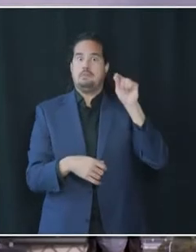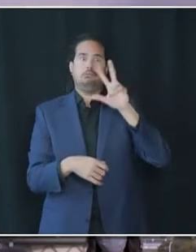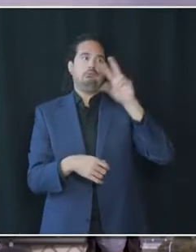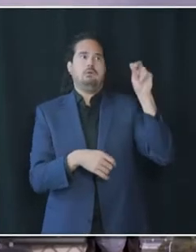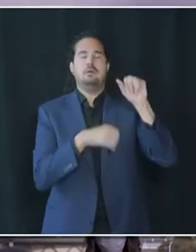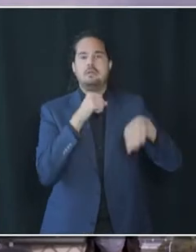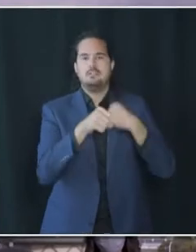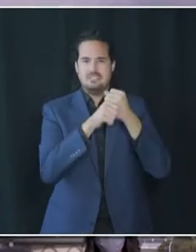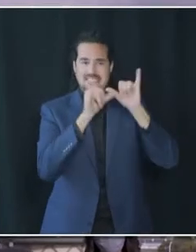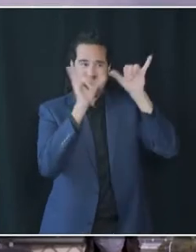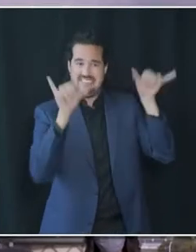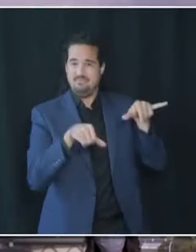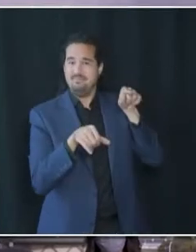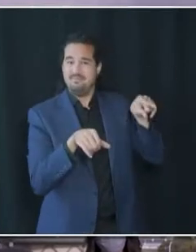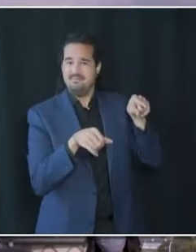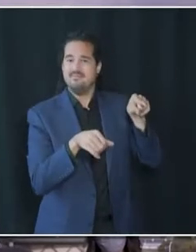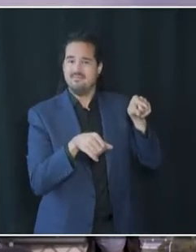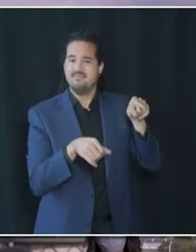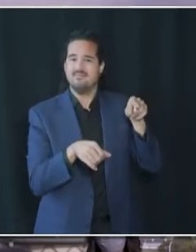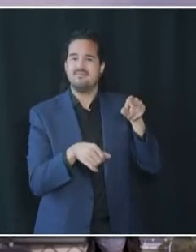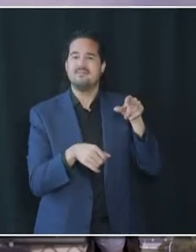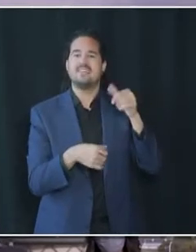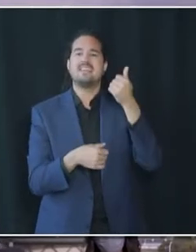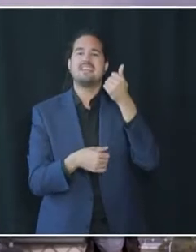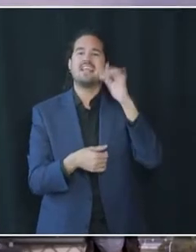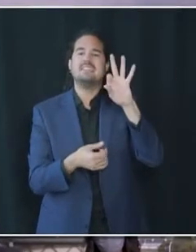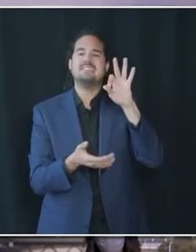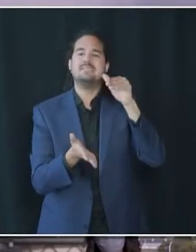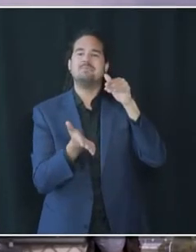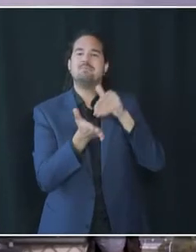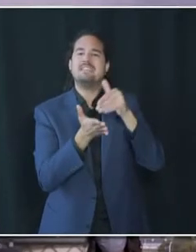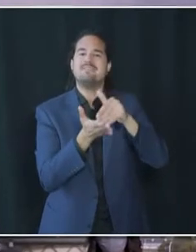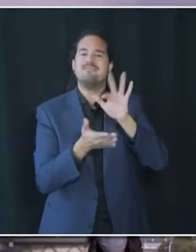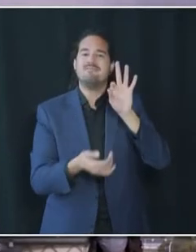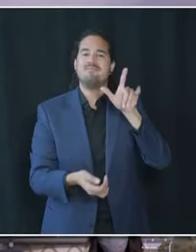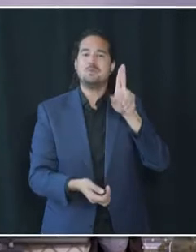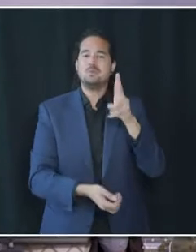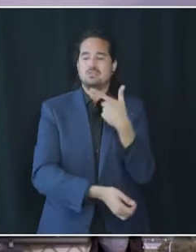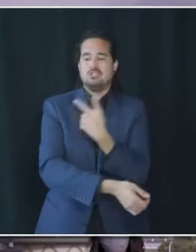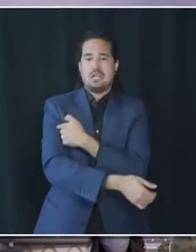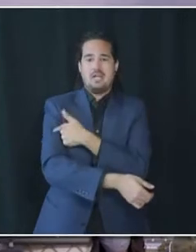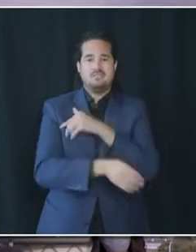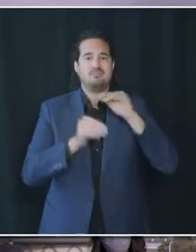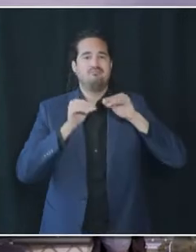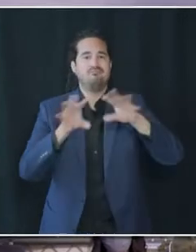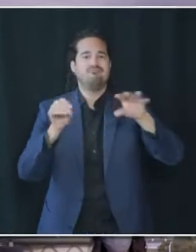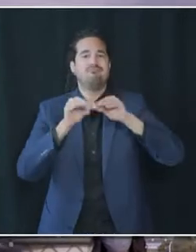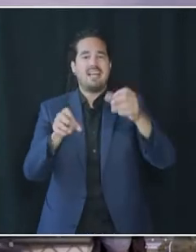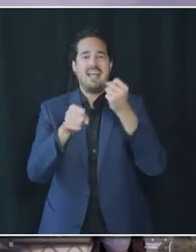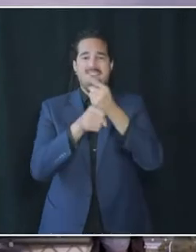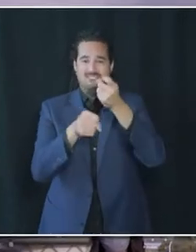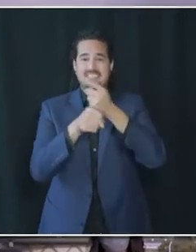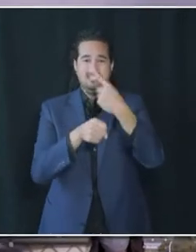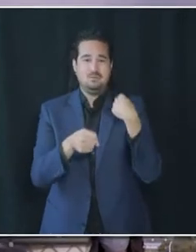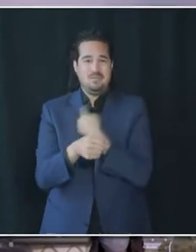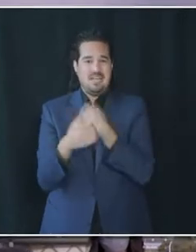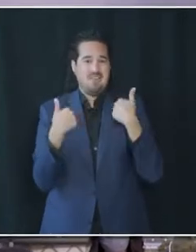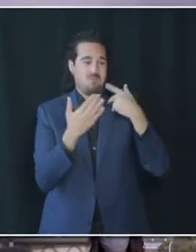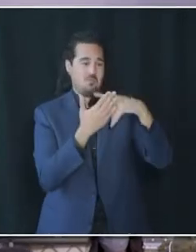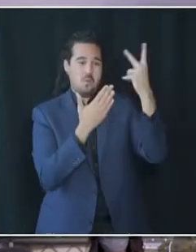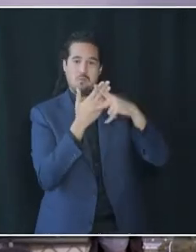muchos californianos 19 millones de vacunas administradas anualmente para la influenza y